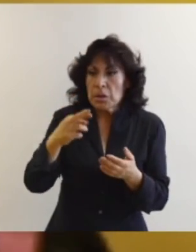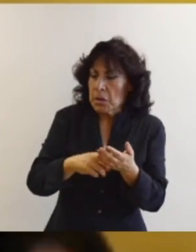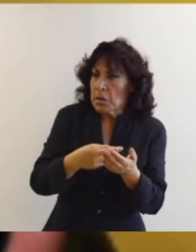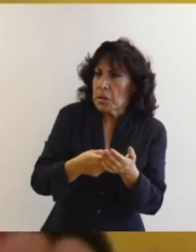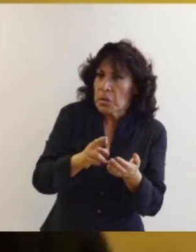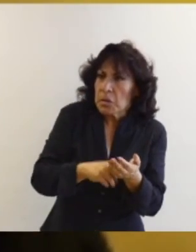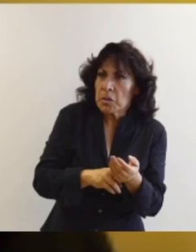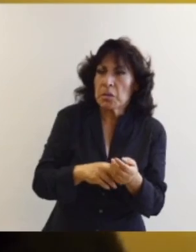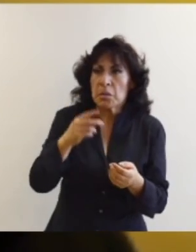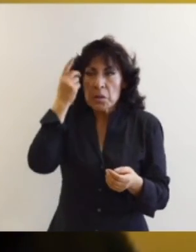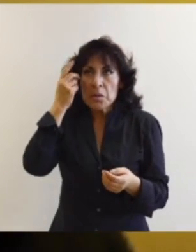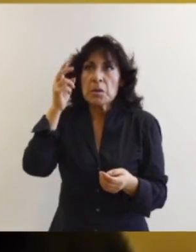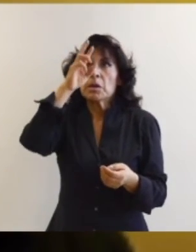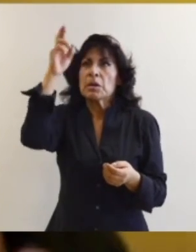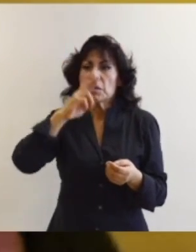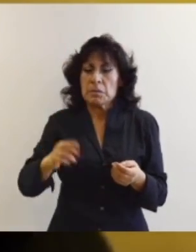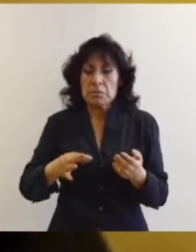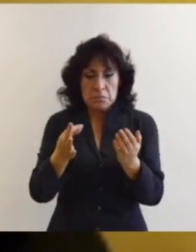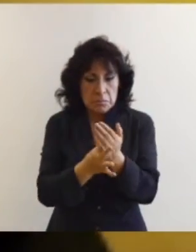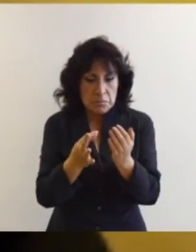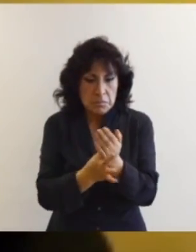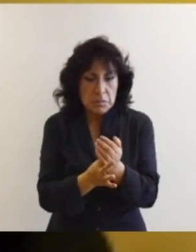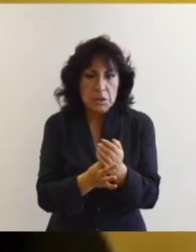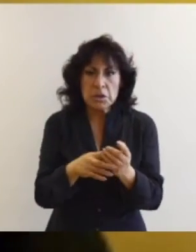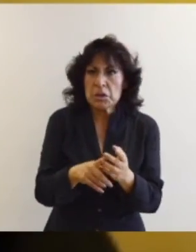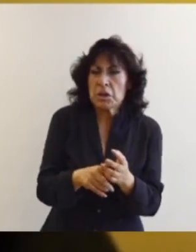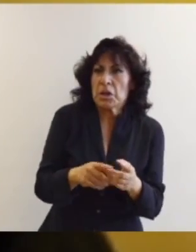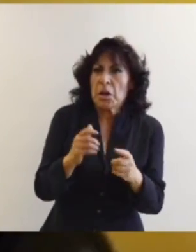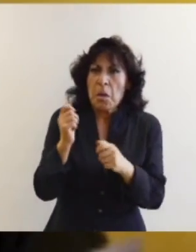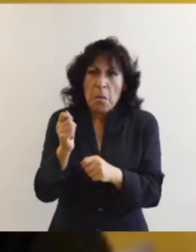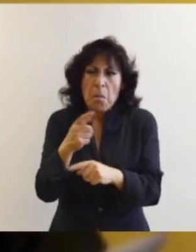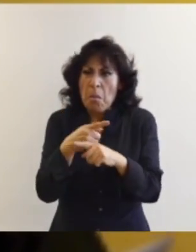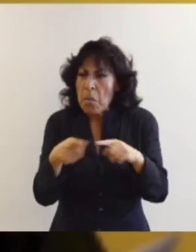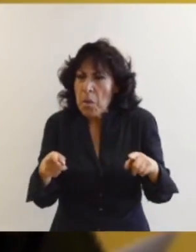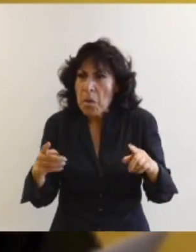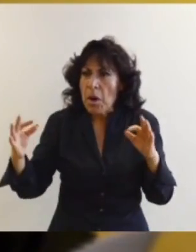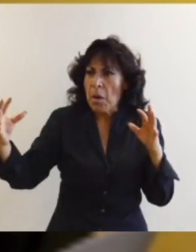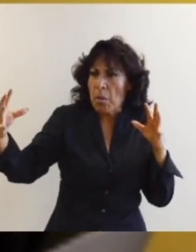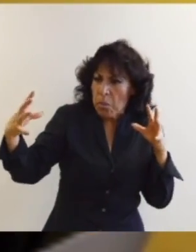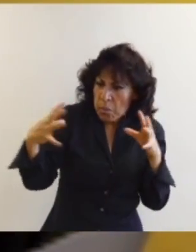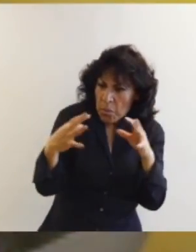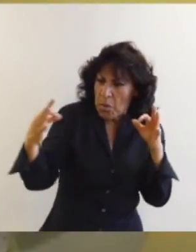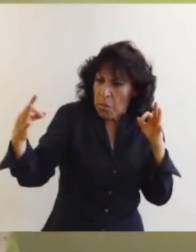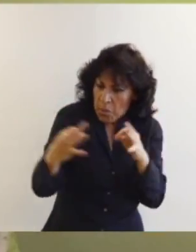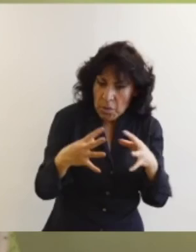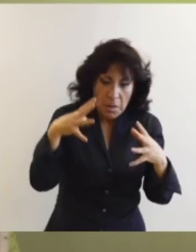y del hierro, y que con armas desiguales lucha contra ellos.